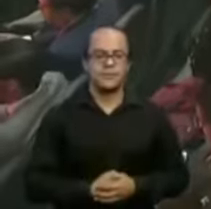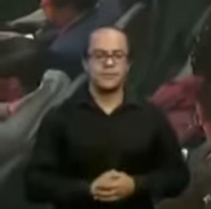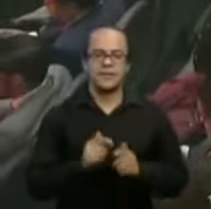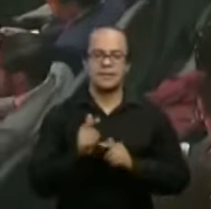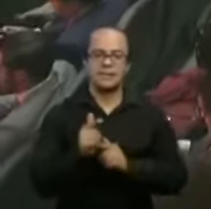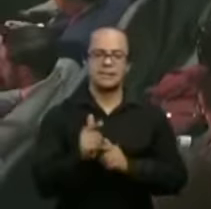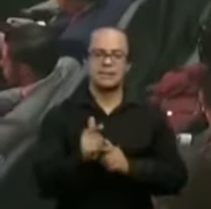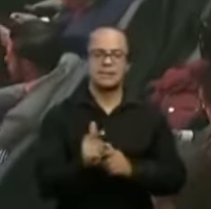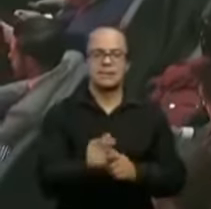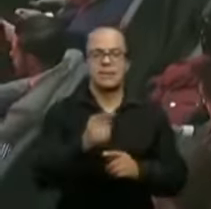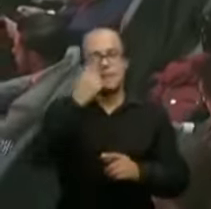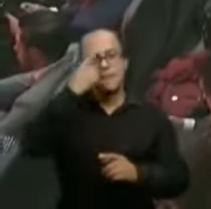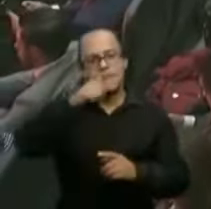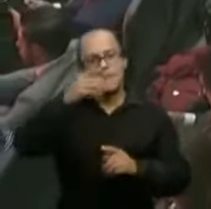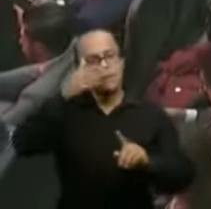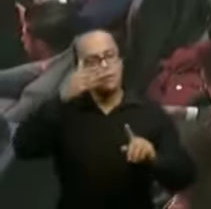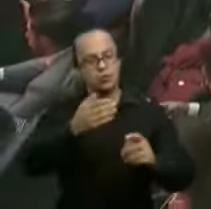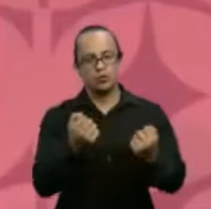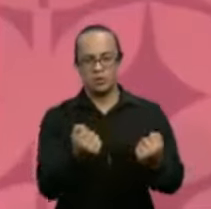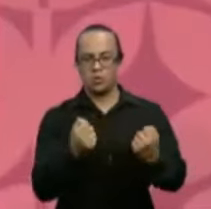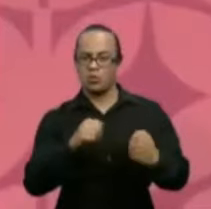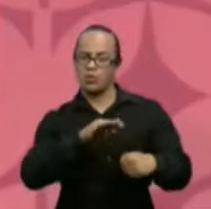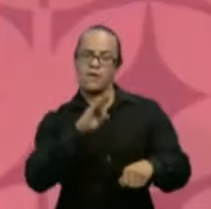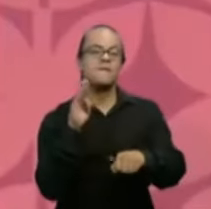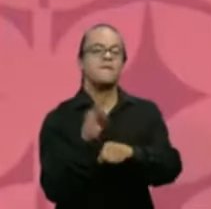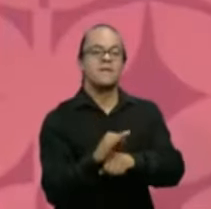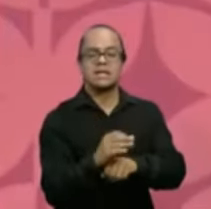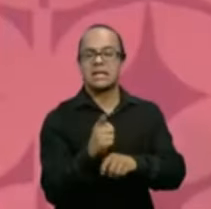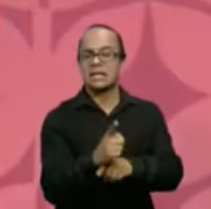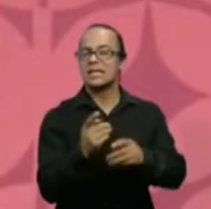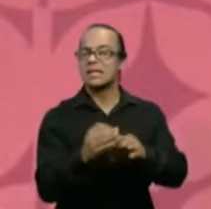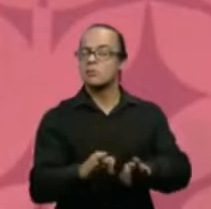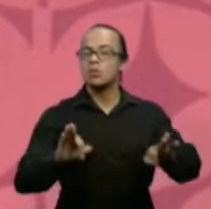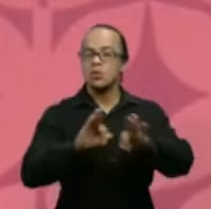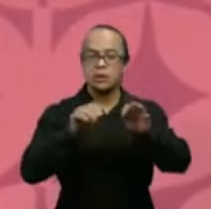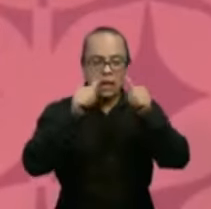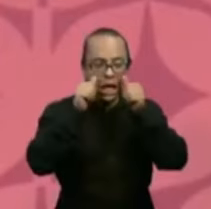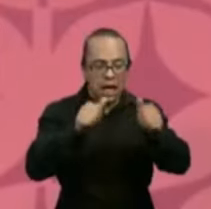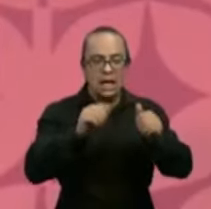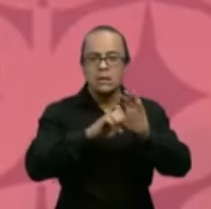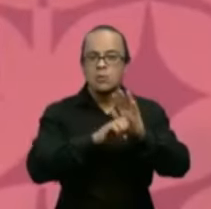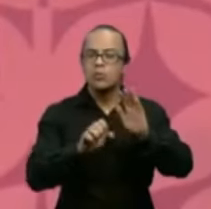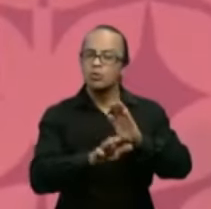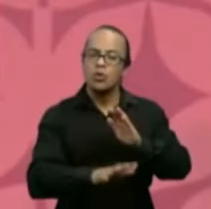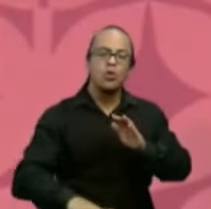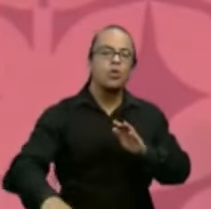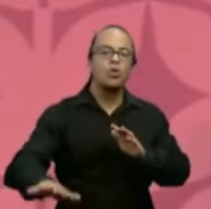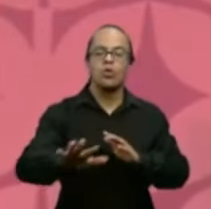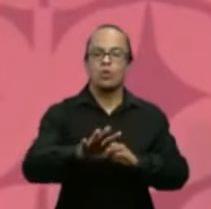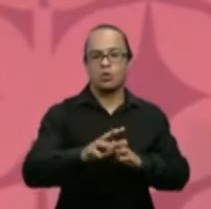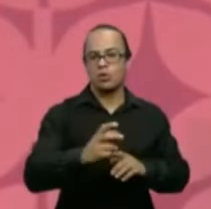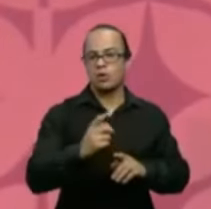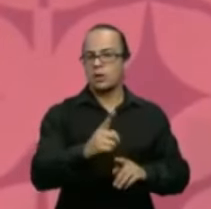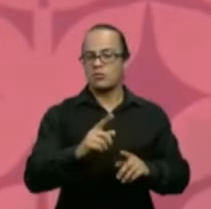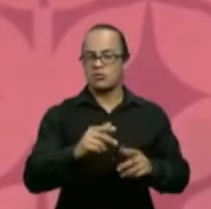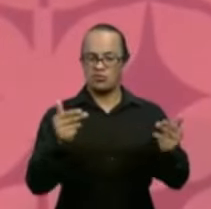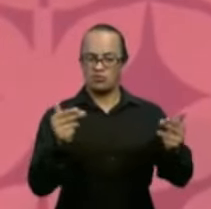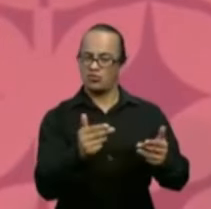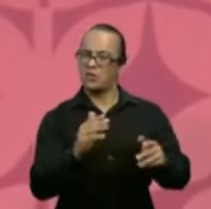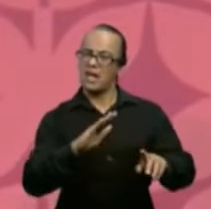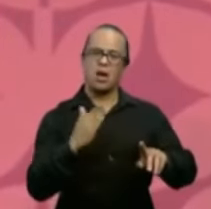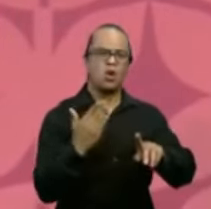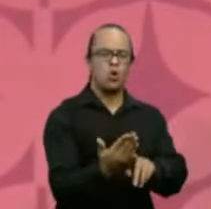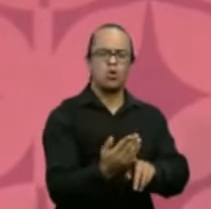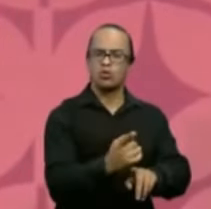incansablemente para abatir la inseguridad, dando especial atención a sus causas. Combatiremos a la delincuencia sin